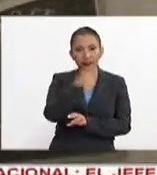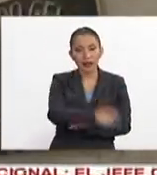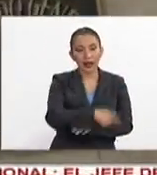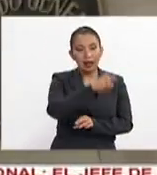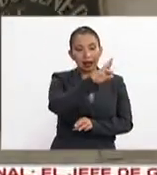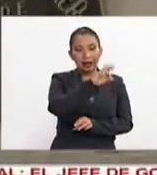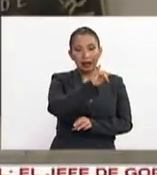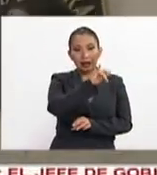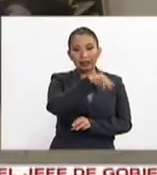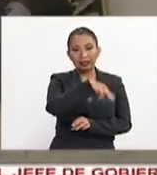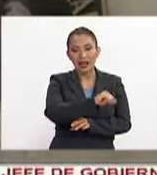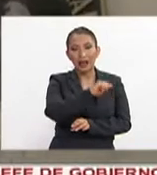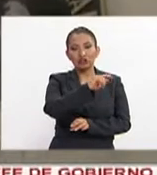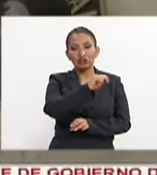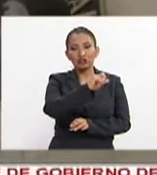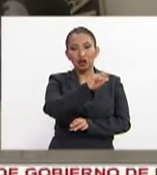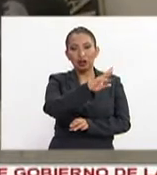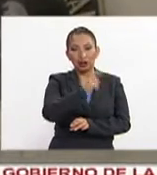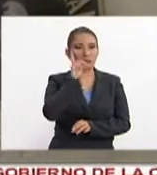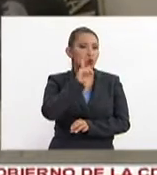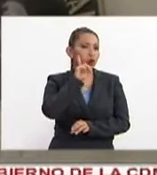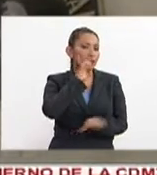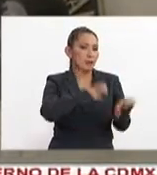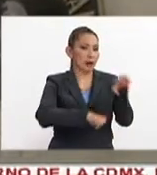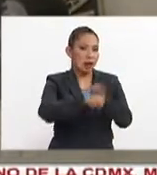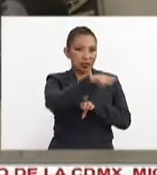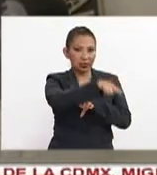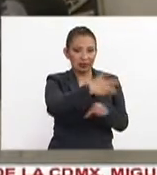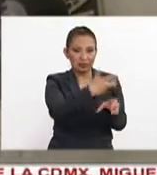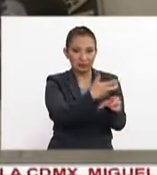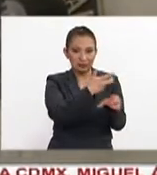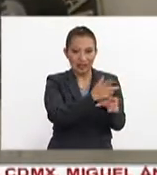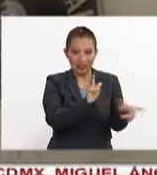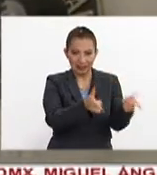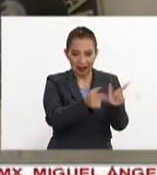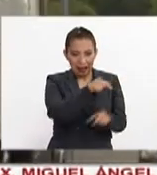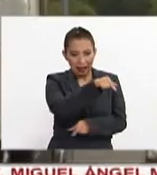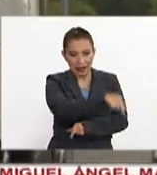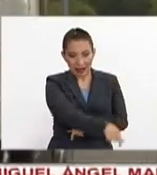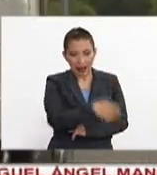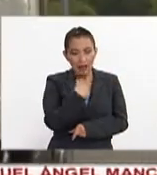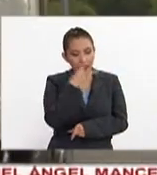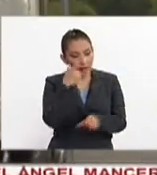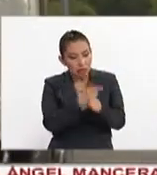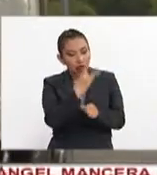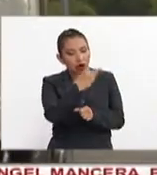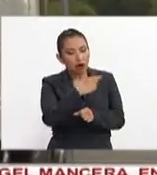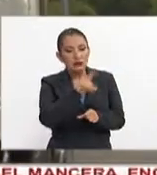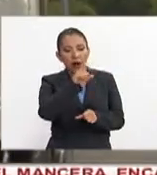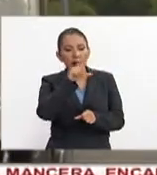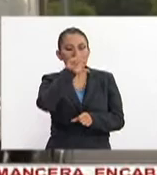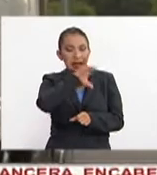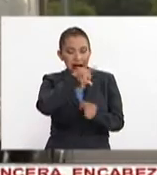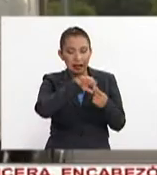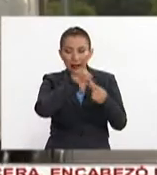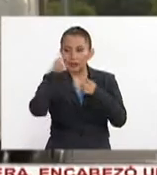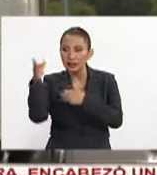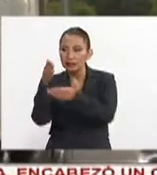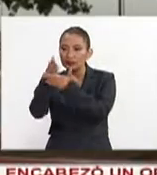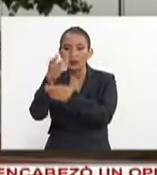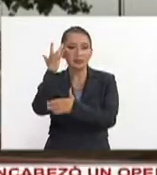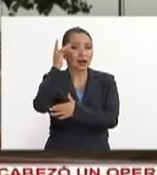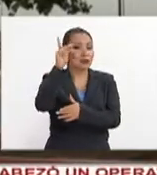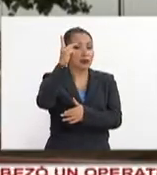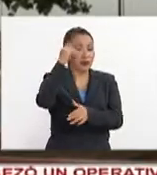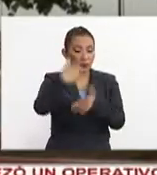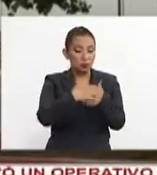Reina Torres Mendívil, cónsul de México en San Antonio, dijo que el miércoles fueron trasladados 2 cuerpos a Aguascalientes y a San Luis Potosí